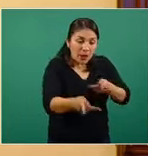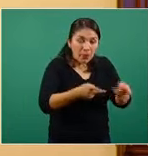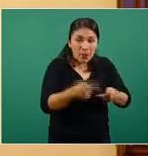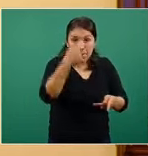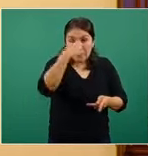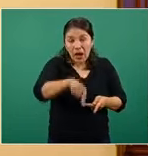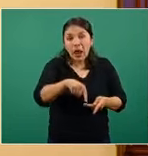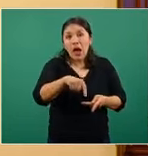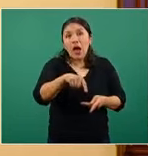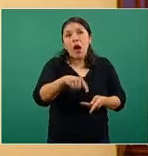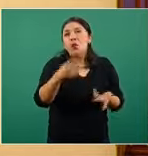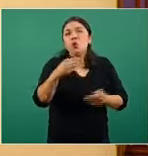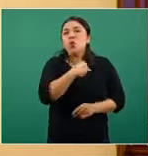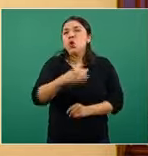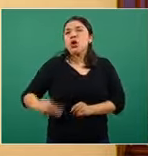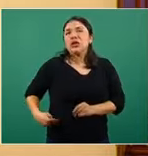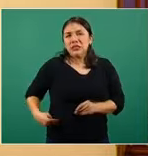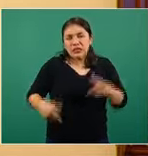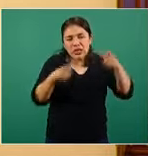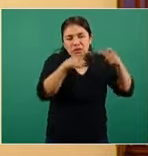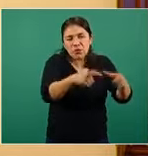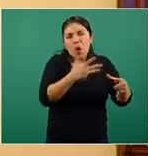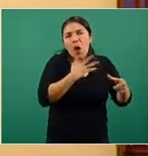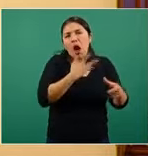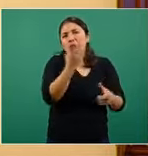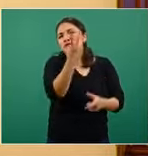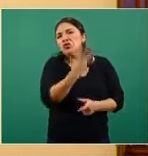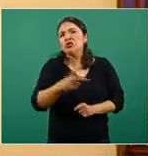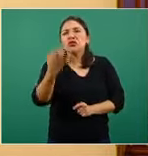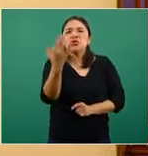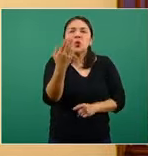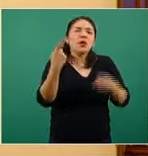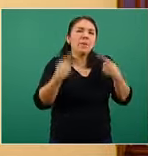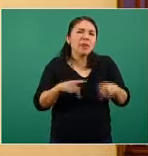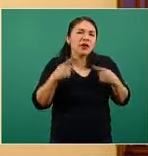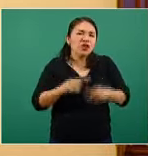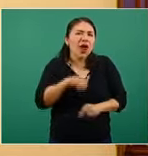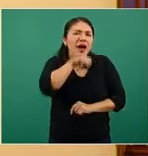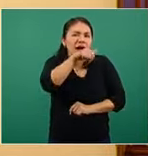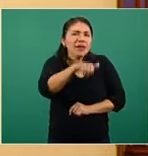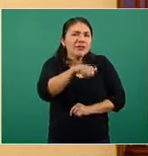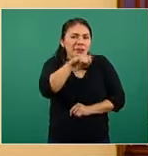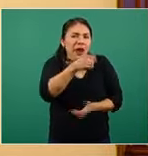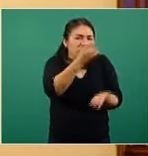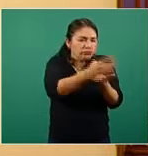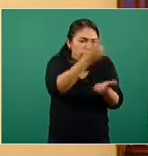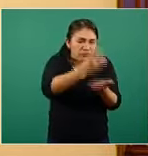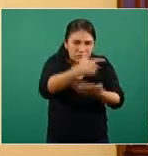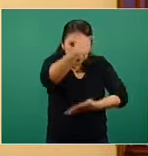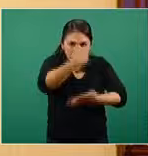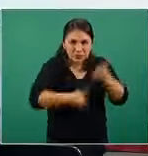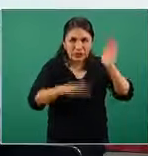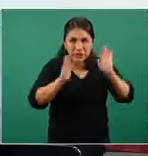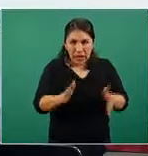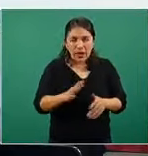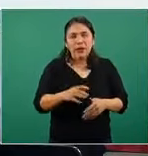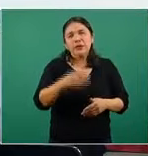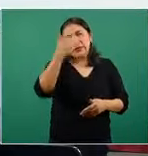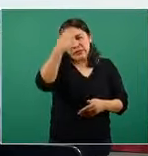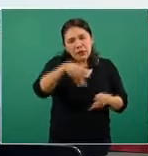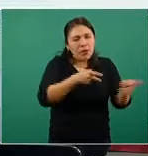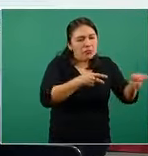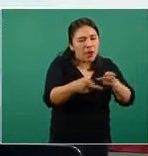para un municipio que tiene 250 adultos mayores identificados y por lo tanto